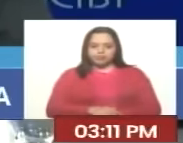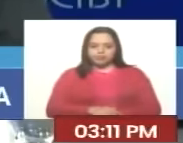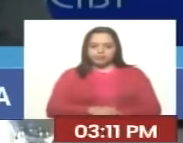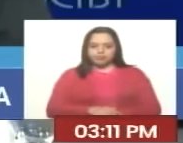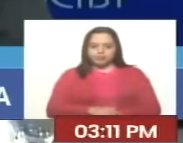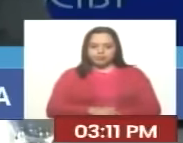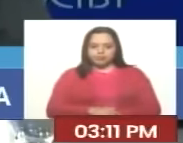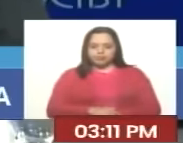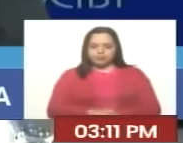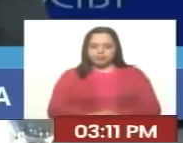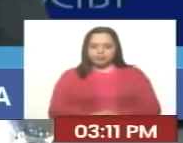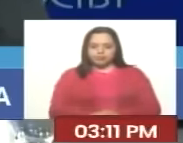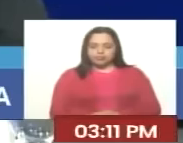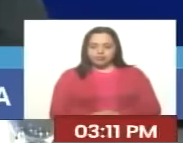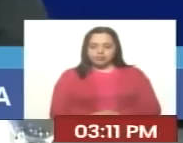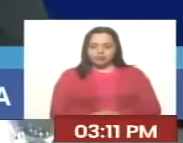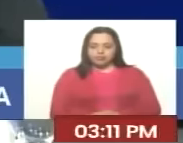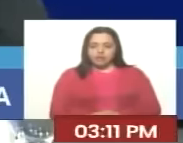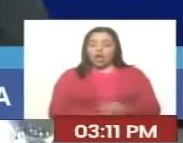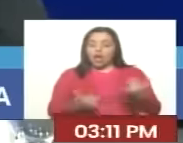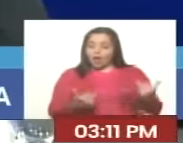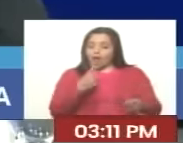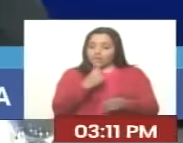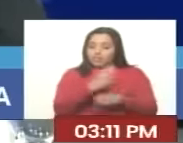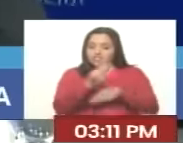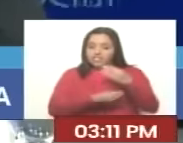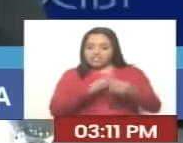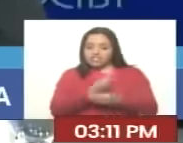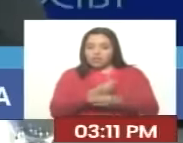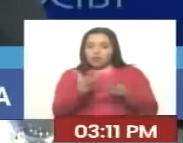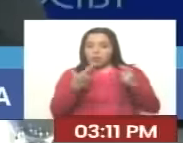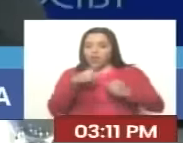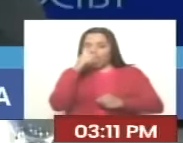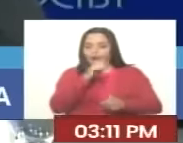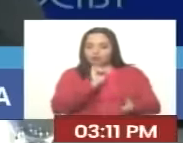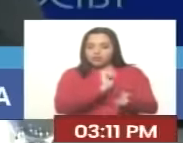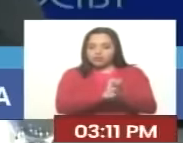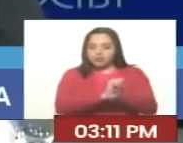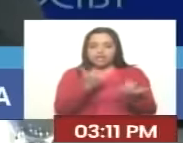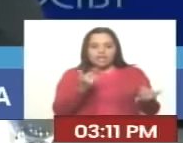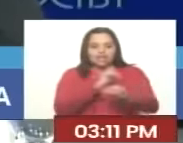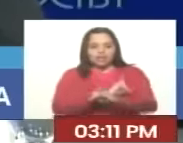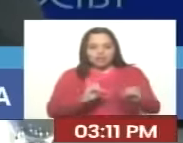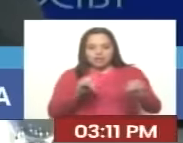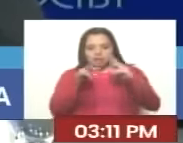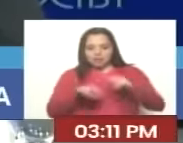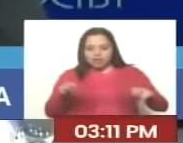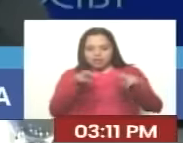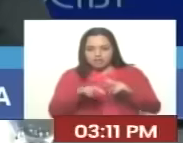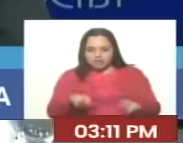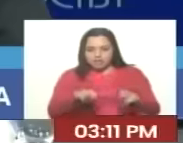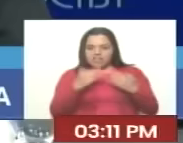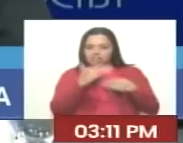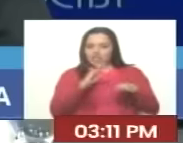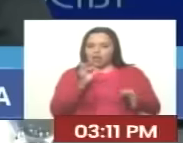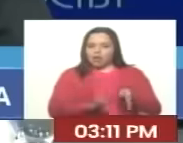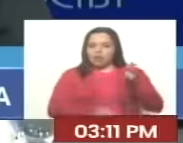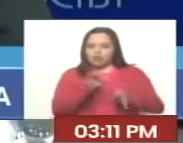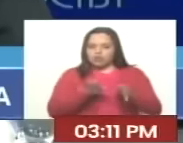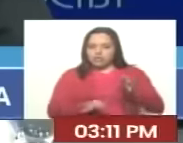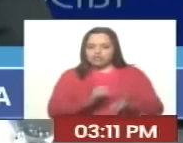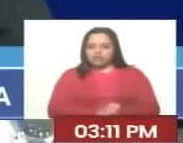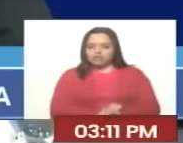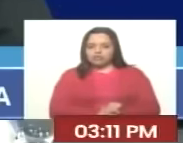lo que queda ahora, aparte de la condena, y que se cierre el caso a nivel judicial, es la